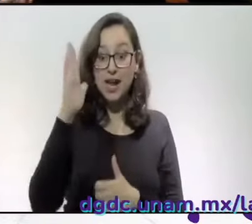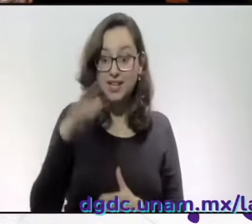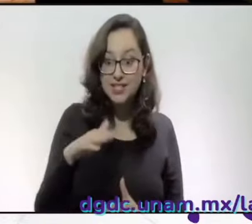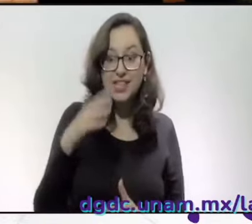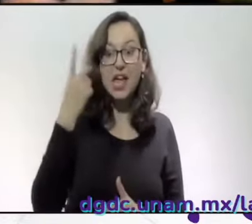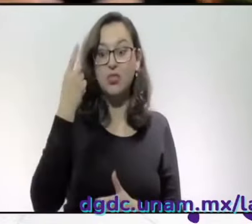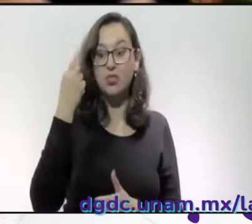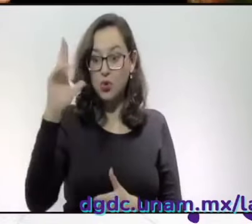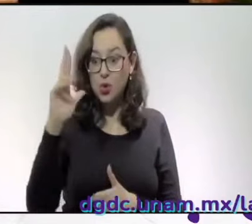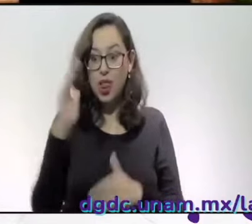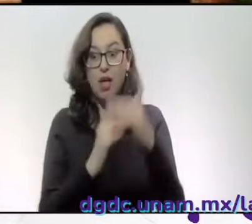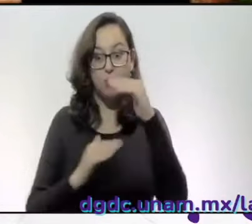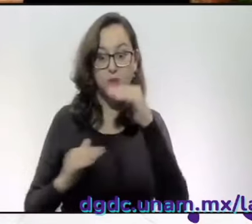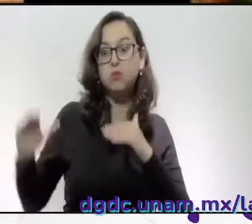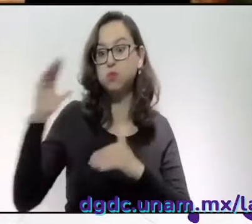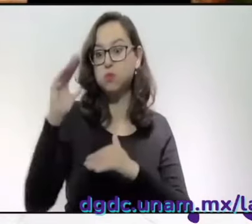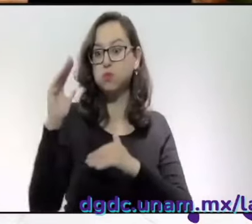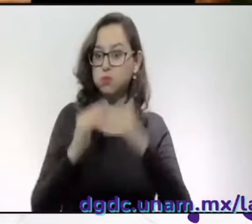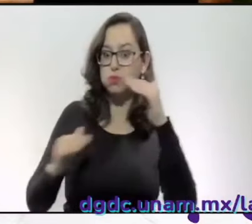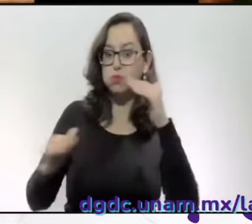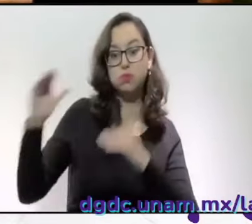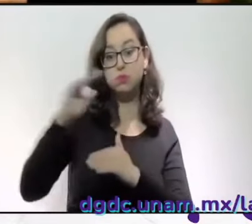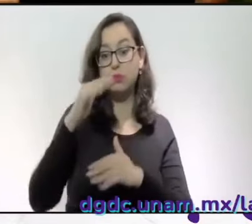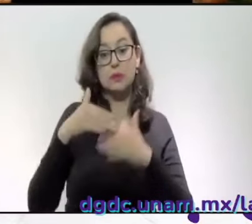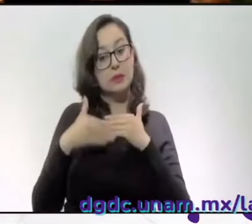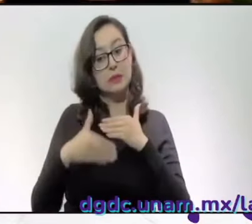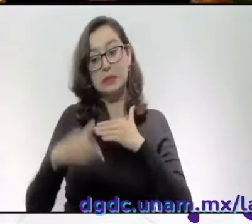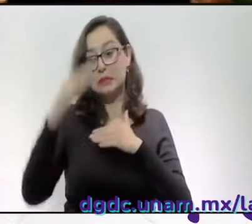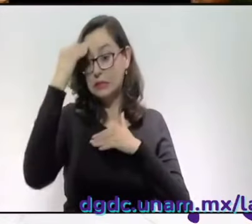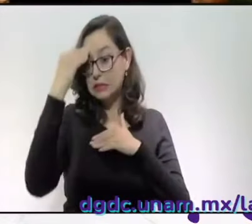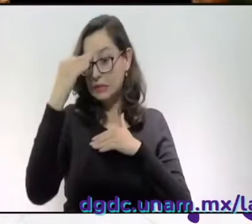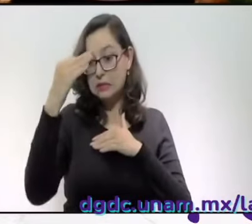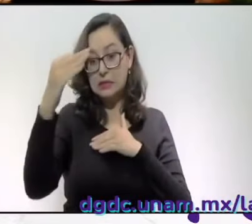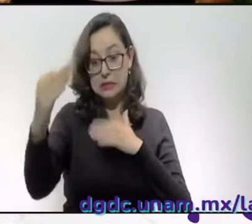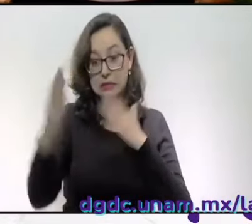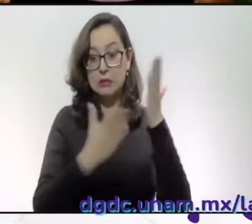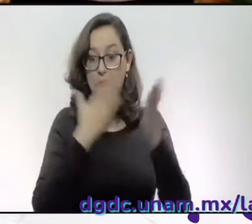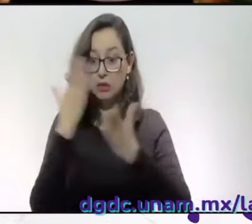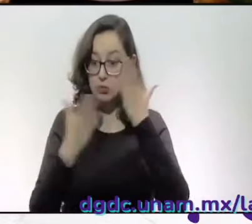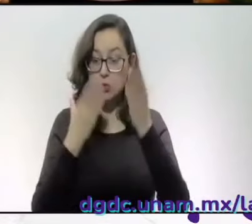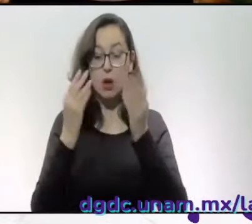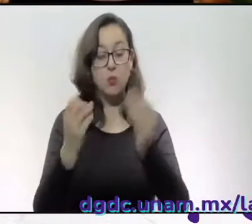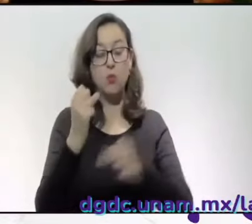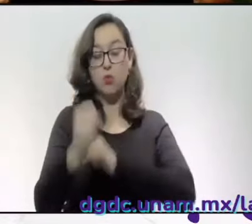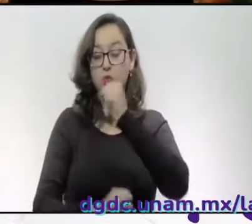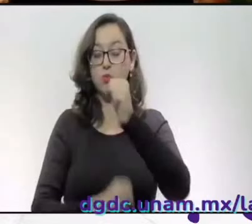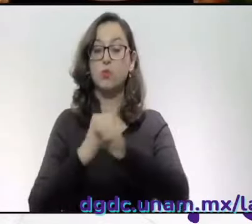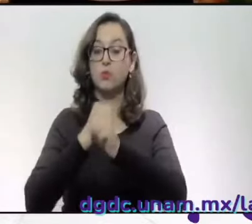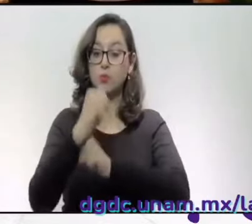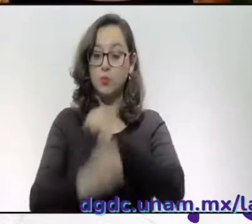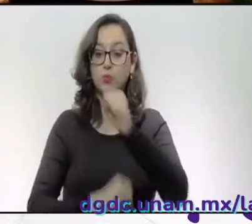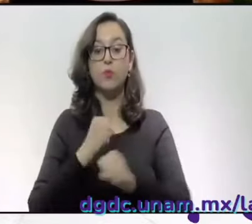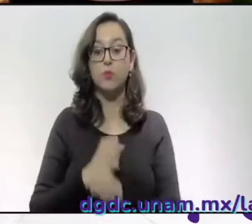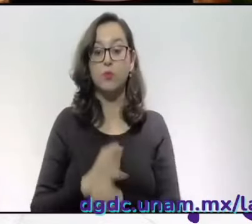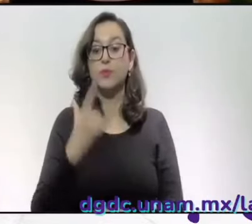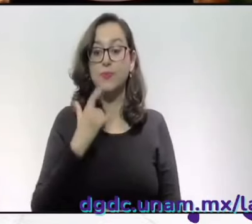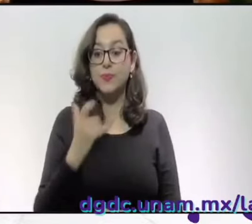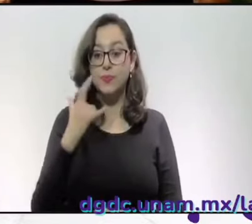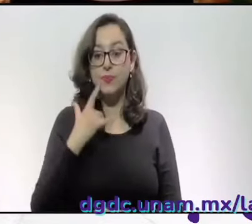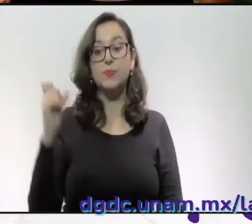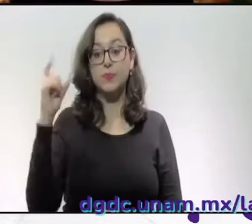y postdoctorados. Es una carrera de muy largo aliento. Toma muchos años, de mucho esfuerzo y es muy